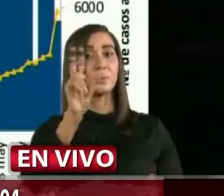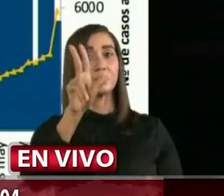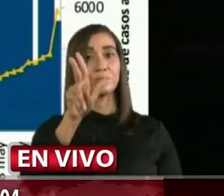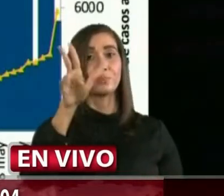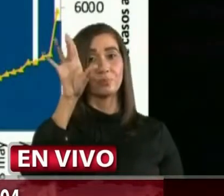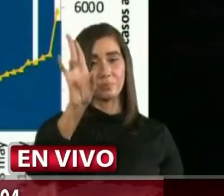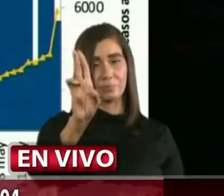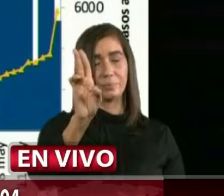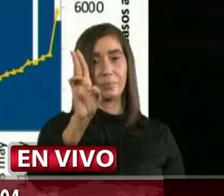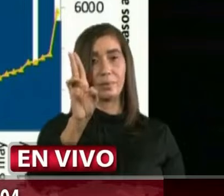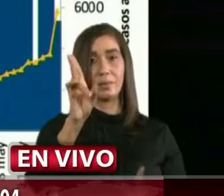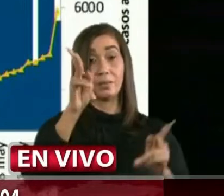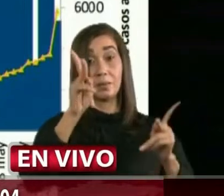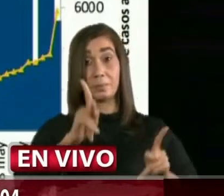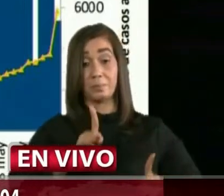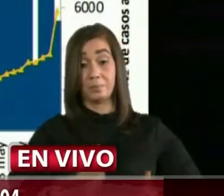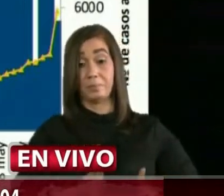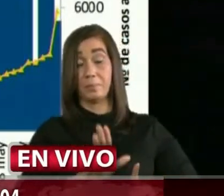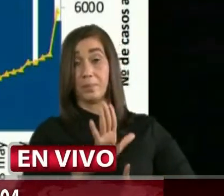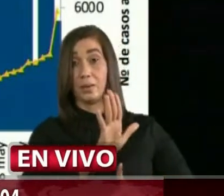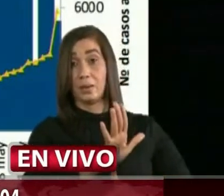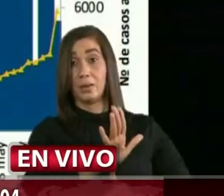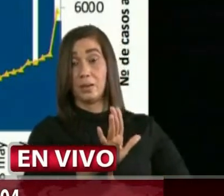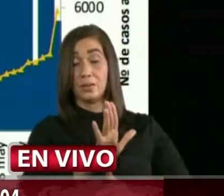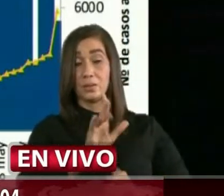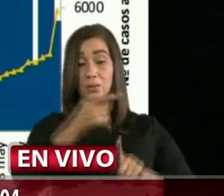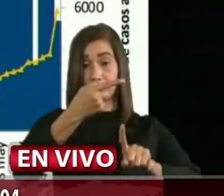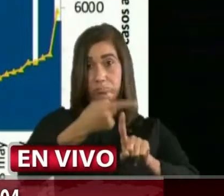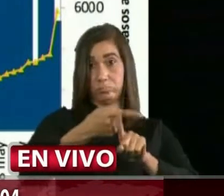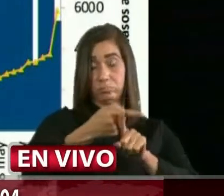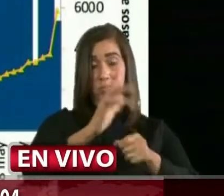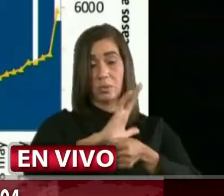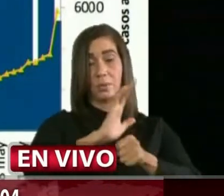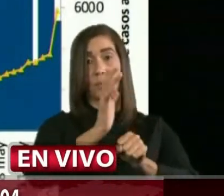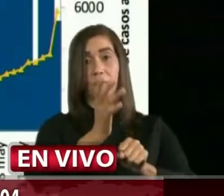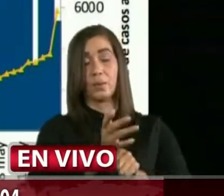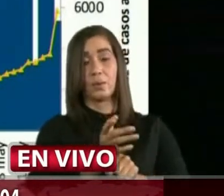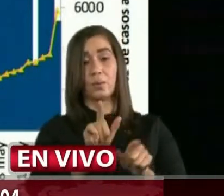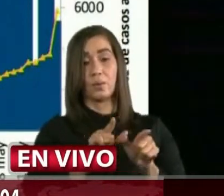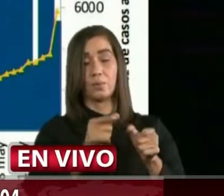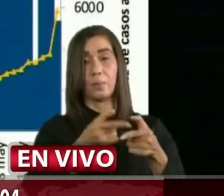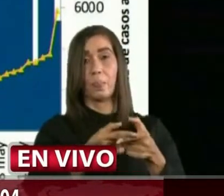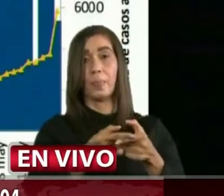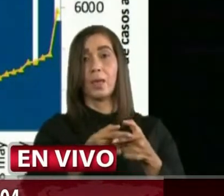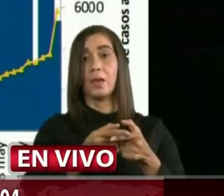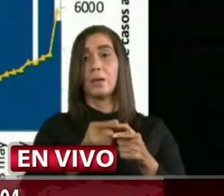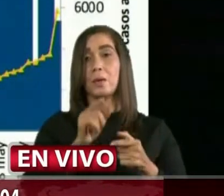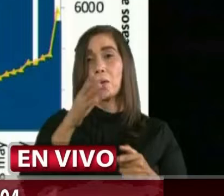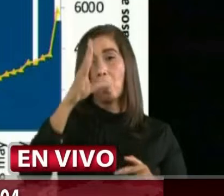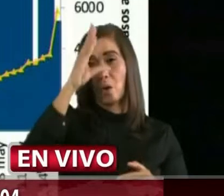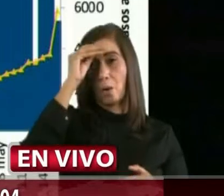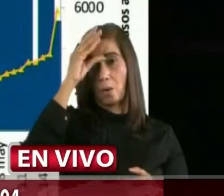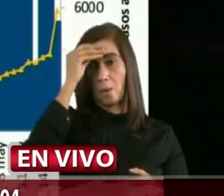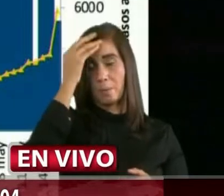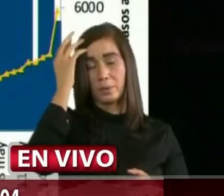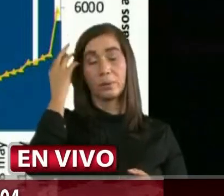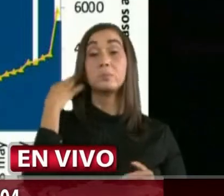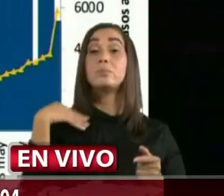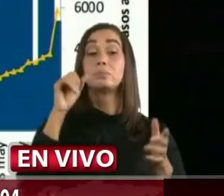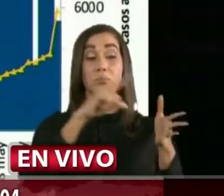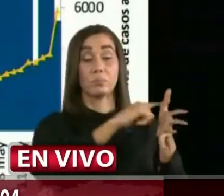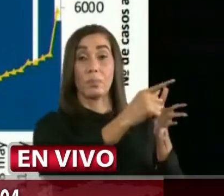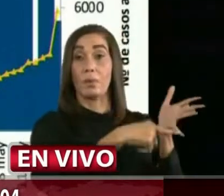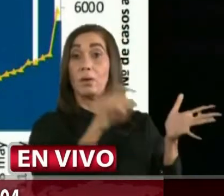6.637 pacientes de los casos confirmados corresponden al sexo masculino. Ahí podemos